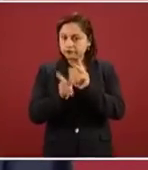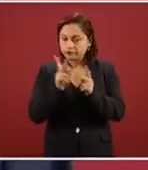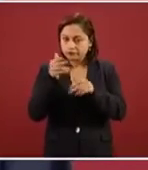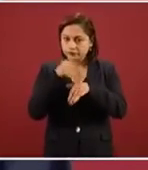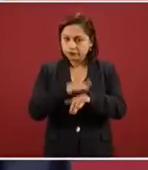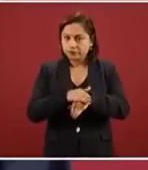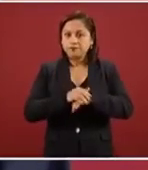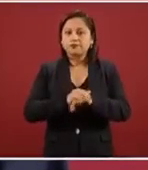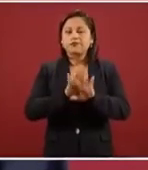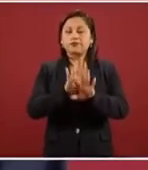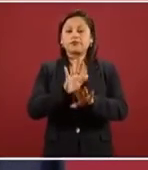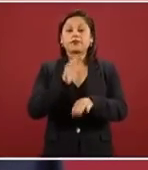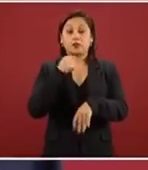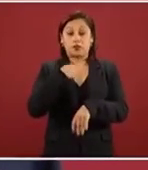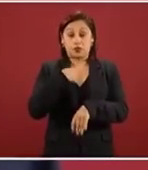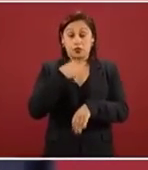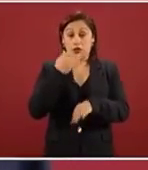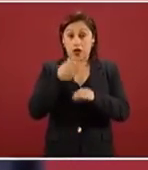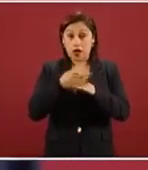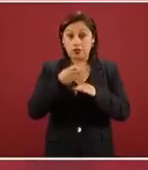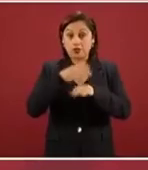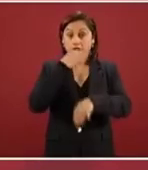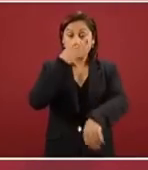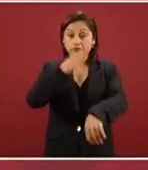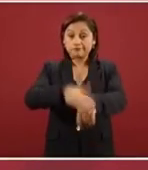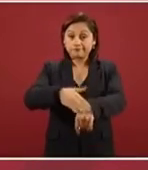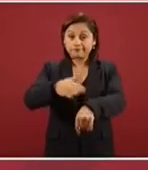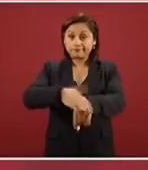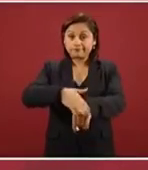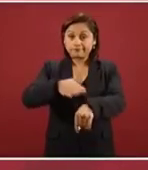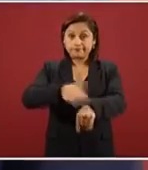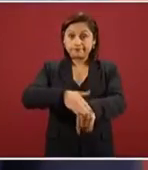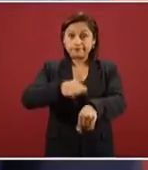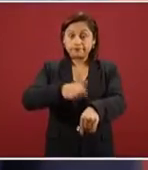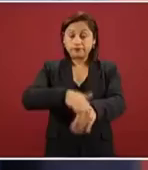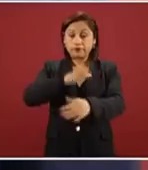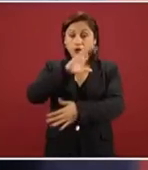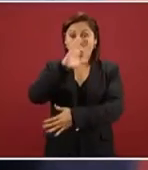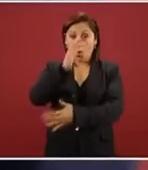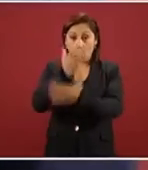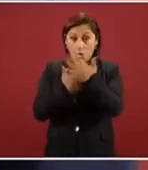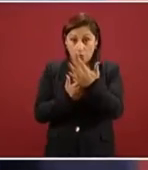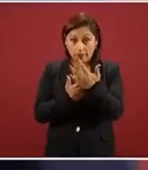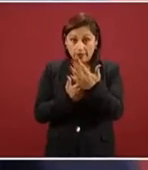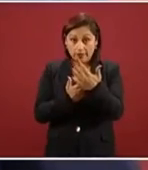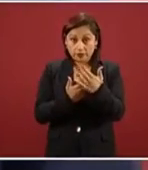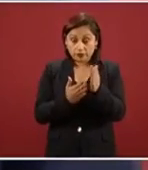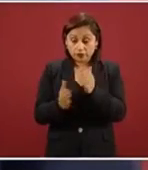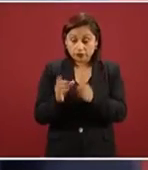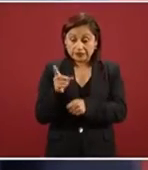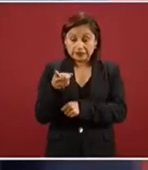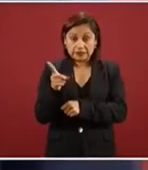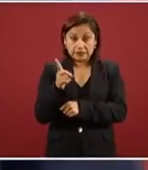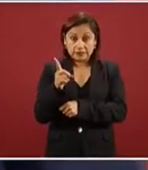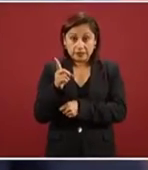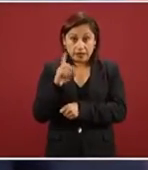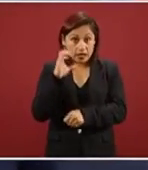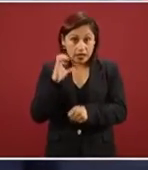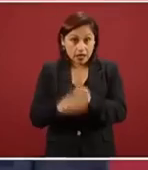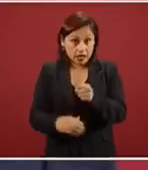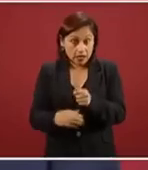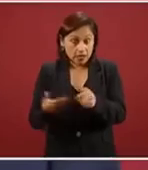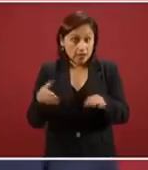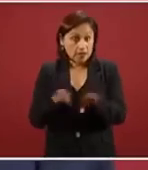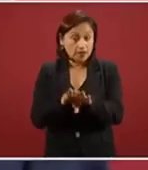no se cancelen los contratos en diciembre. ¿Por